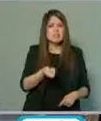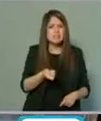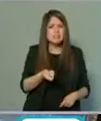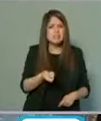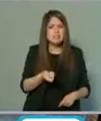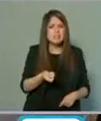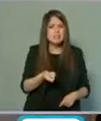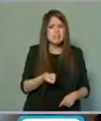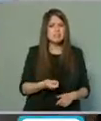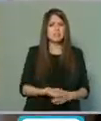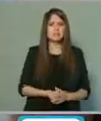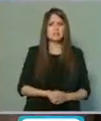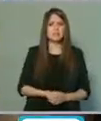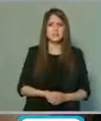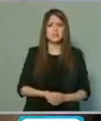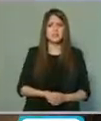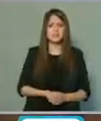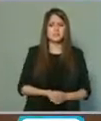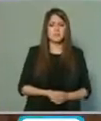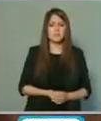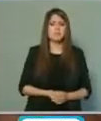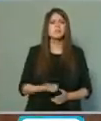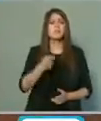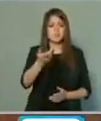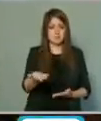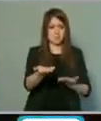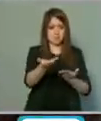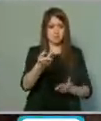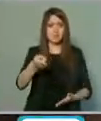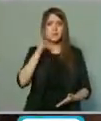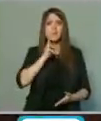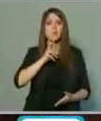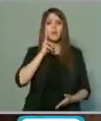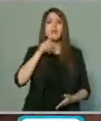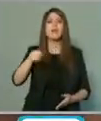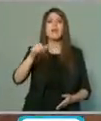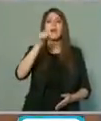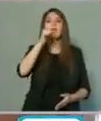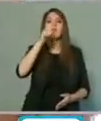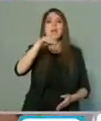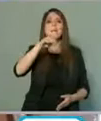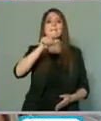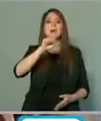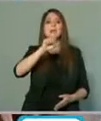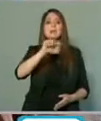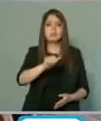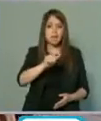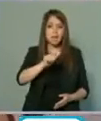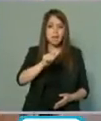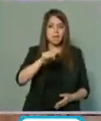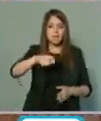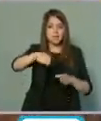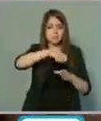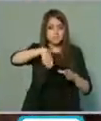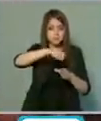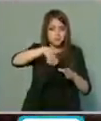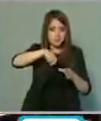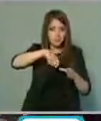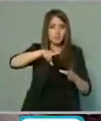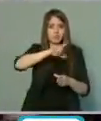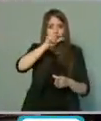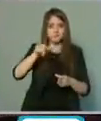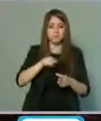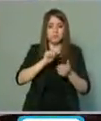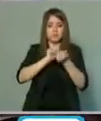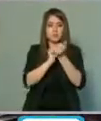Chilatole. A ver, mire, si lo gusta probar. Este es un atolito de masa. Se bate la masa, se hace el